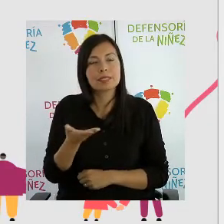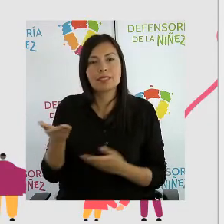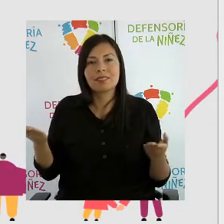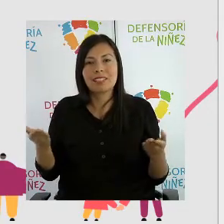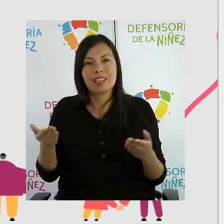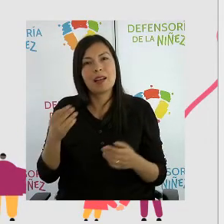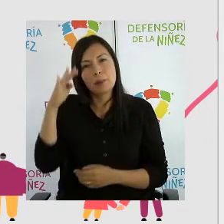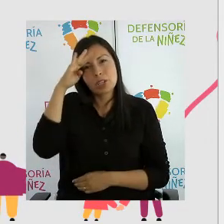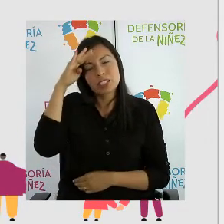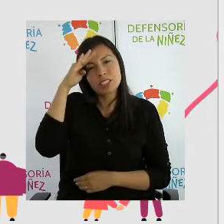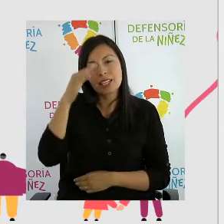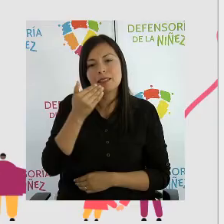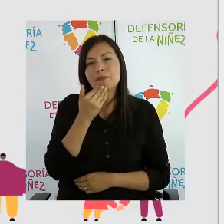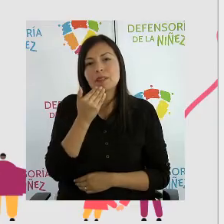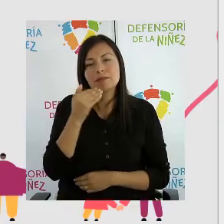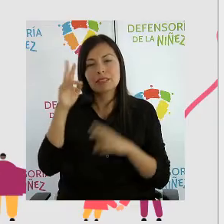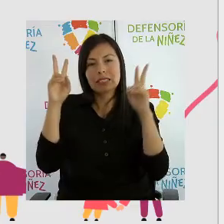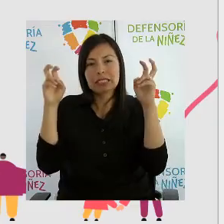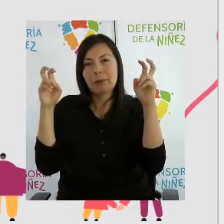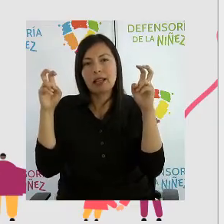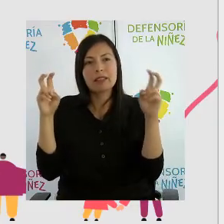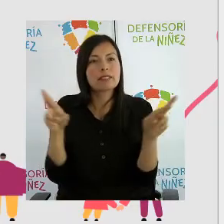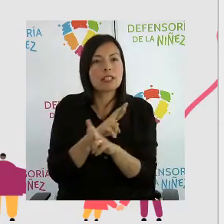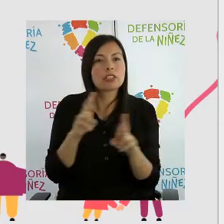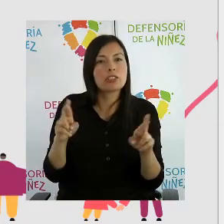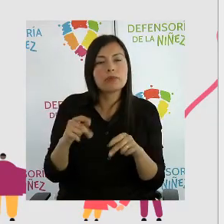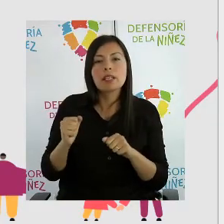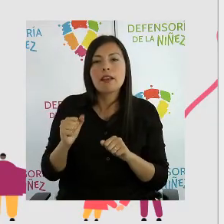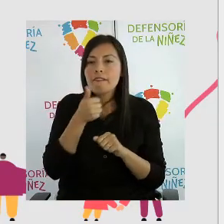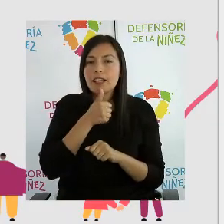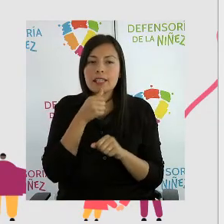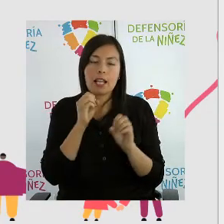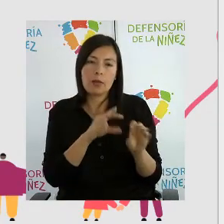temas asociados a la falta de educación. Romina.